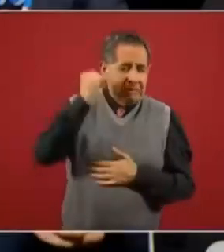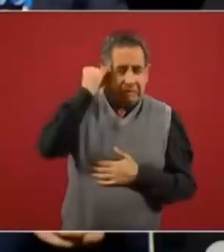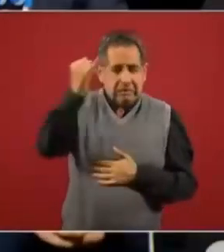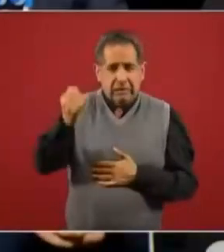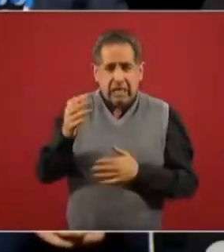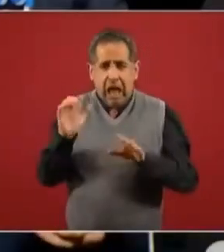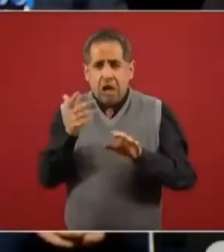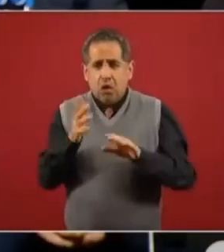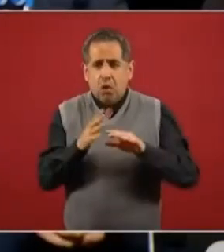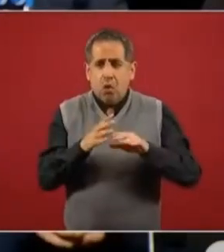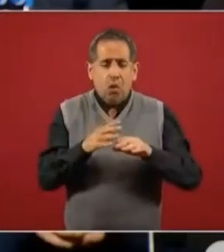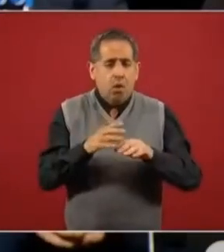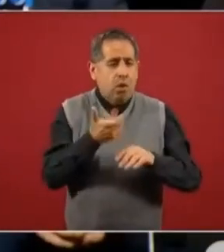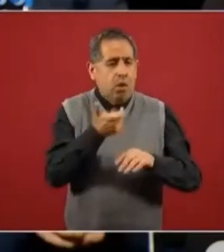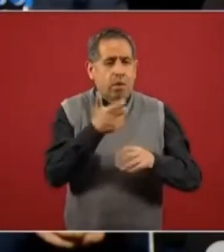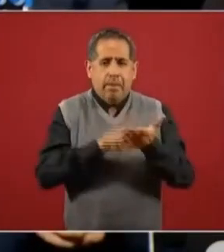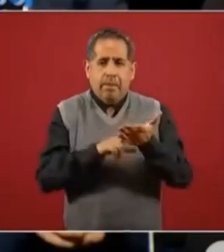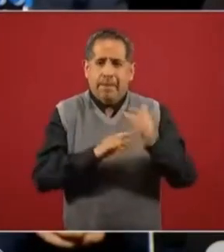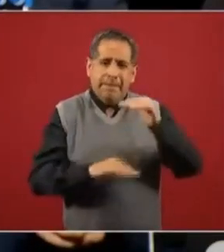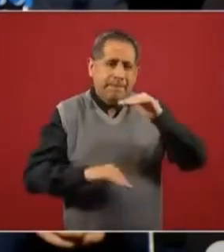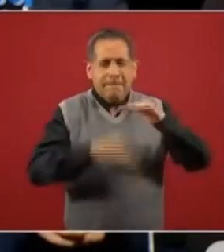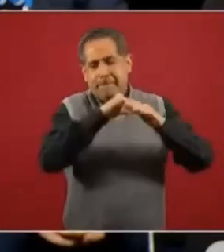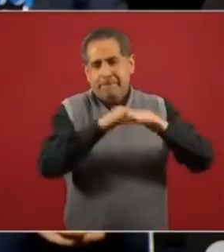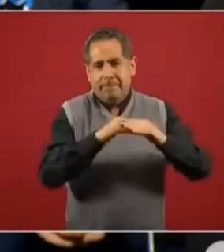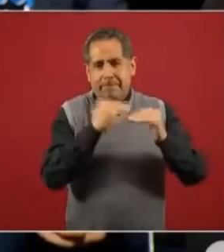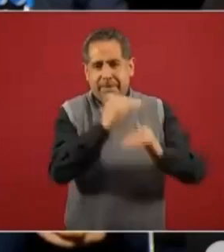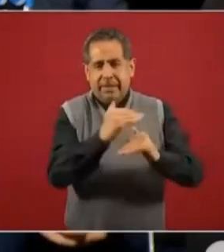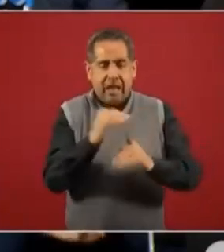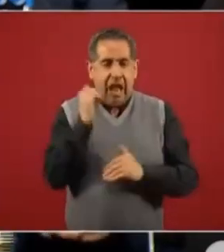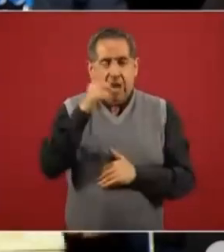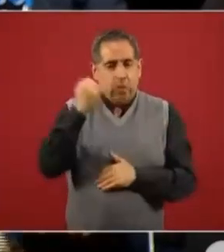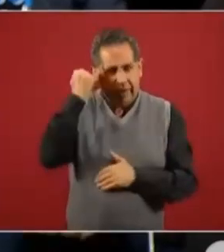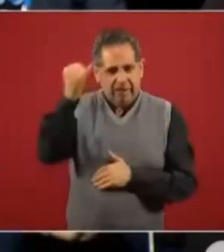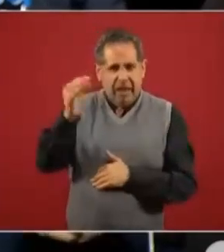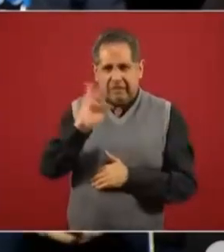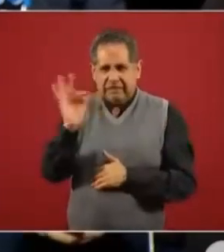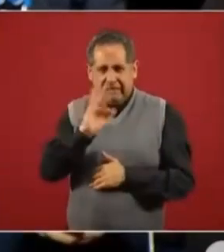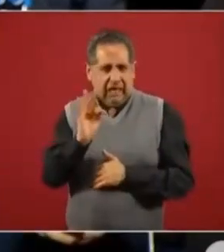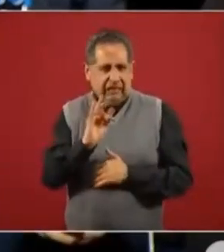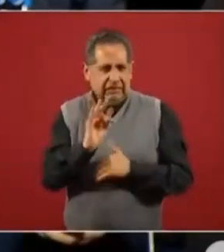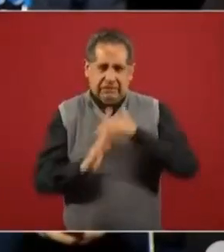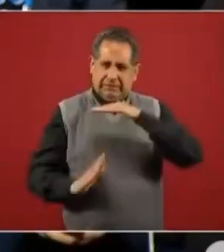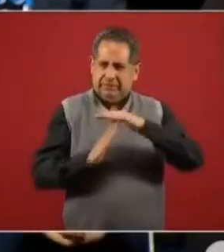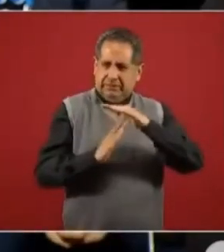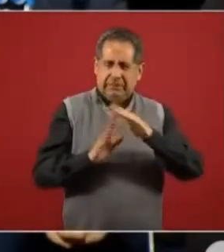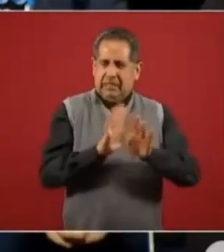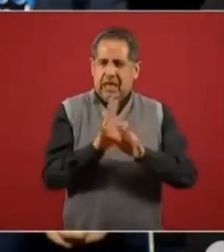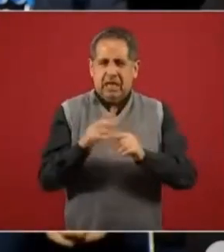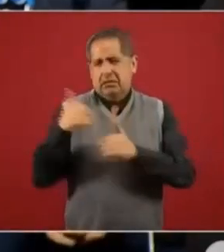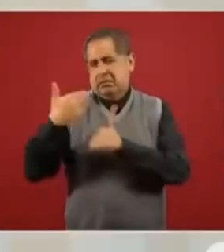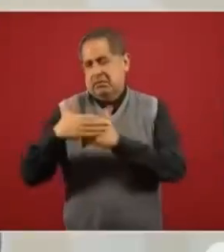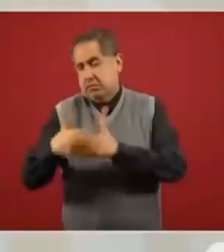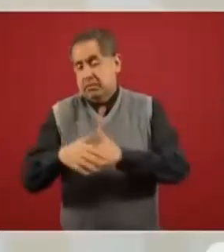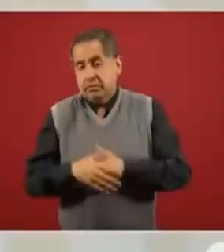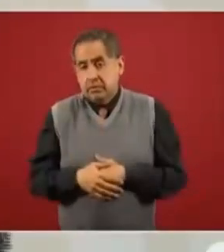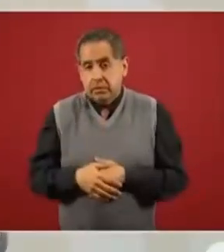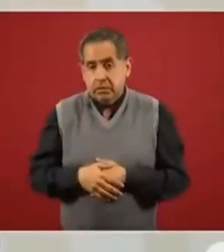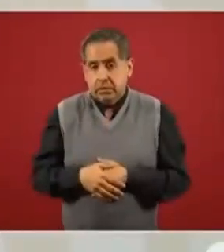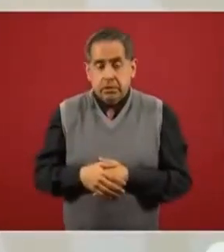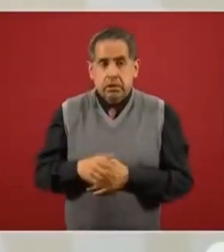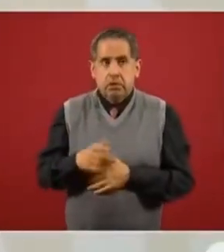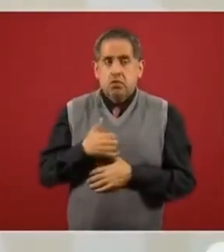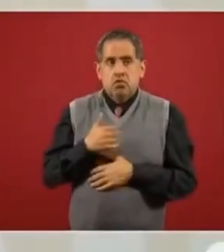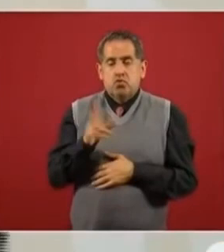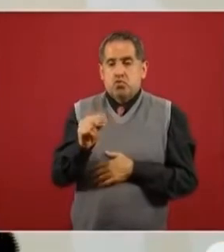gobierno fijar precios máximos a medicamentos no es una de las estrategias que se pueda considerar a mediano plazo, digamos. Como le digo, esto no